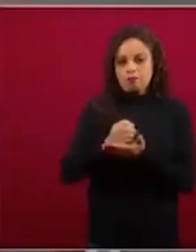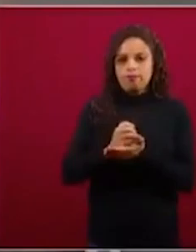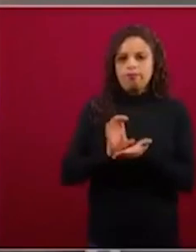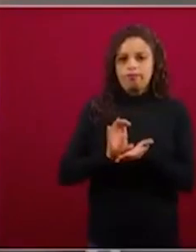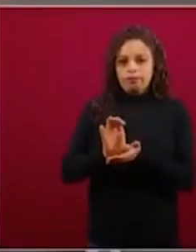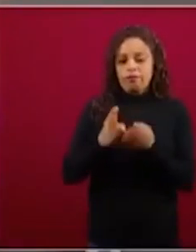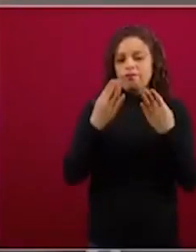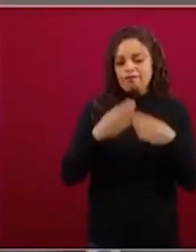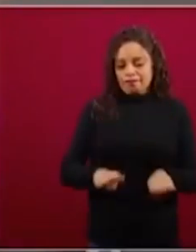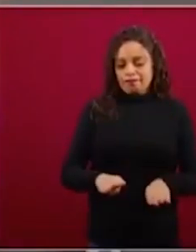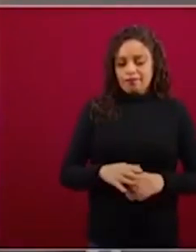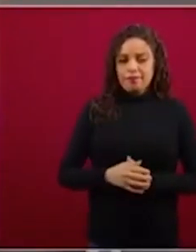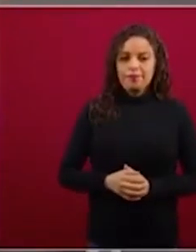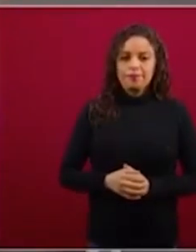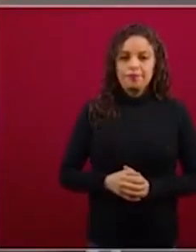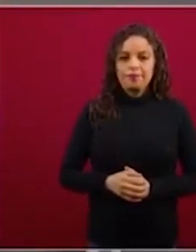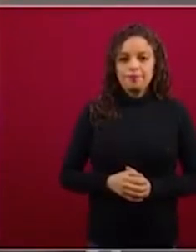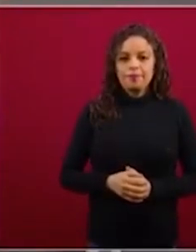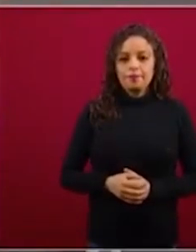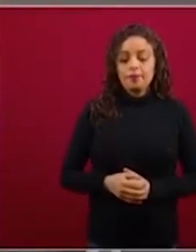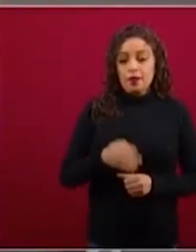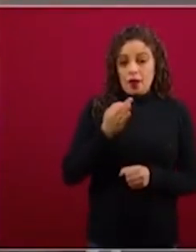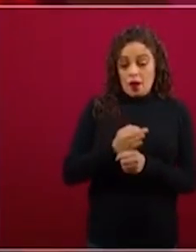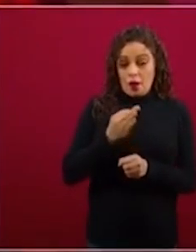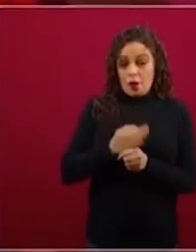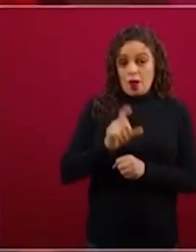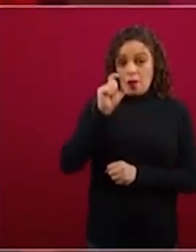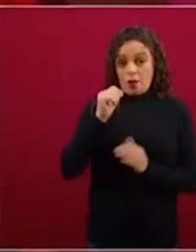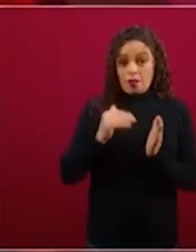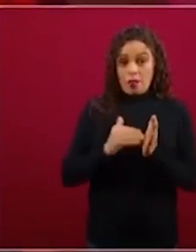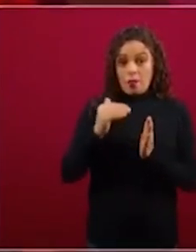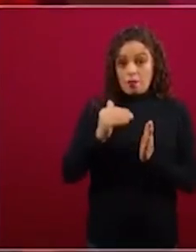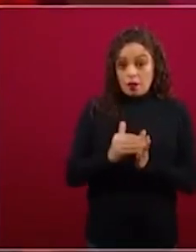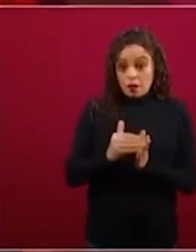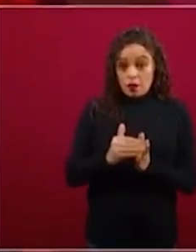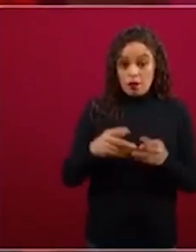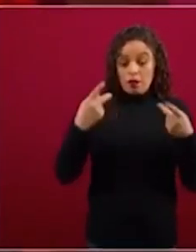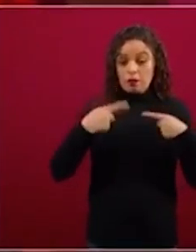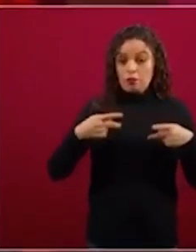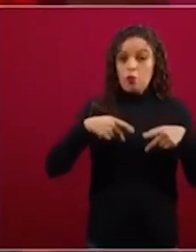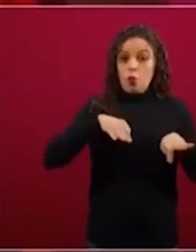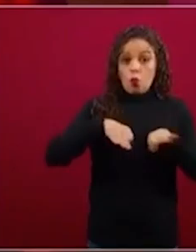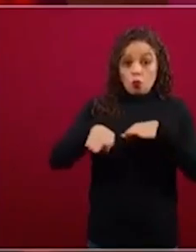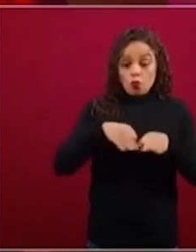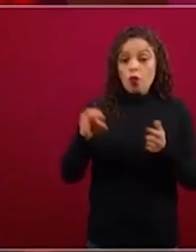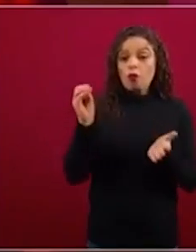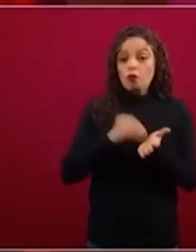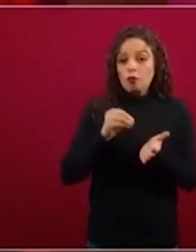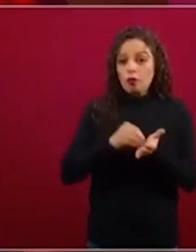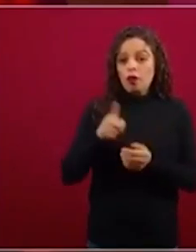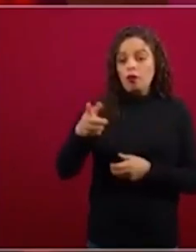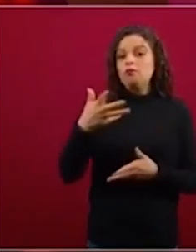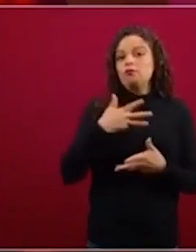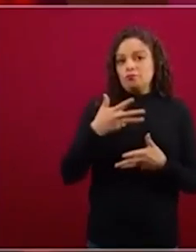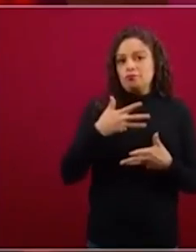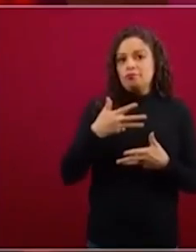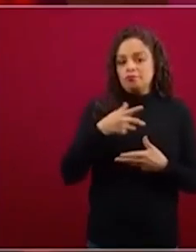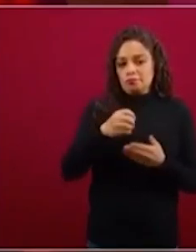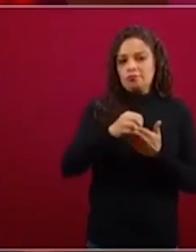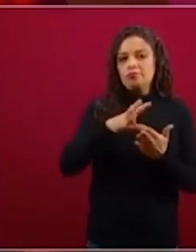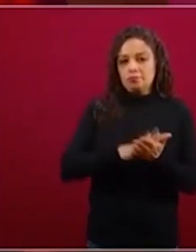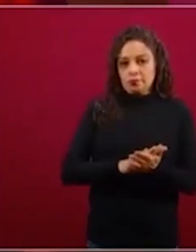recordar que el instituto hoy administra prácticamente 20 millones de cuentas de trabajadores activos, pero hay 40 millones